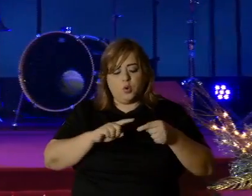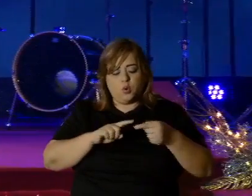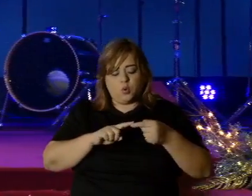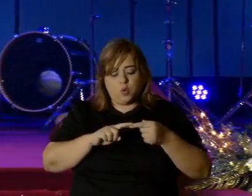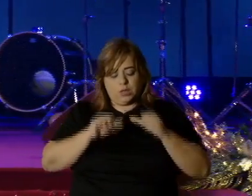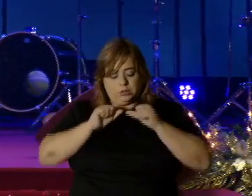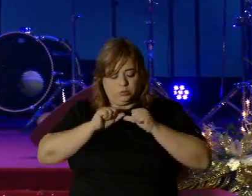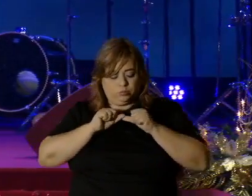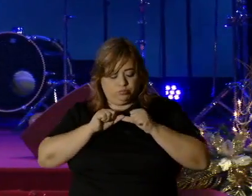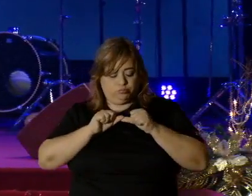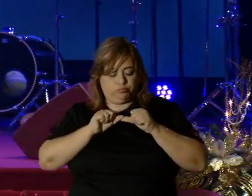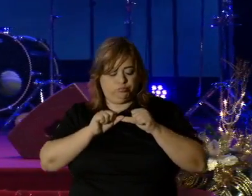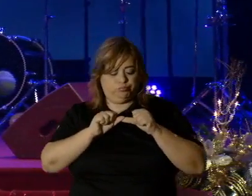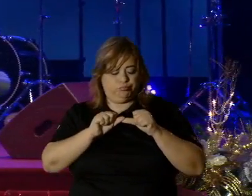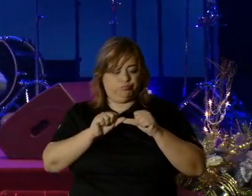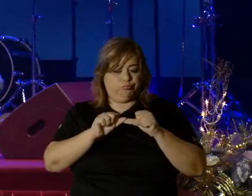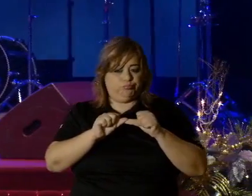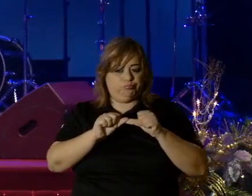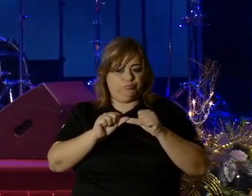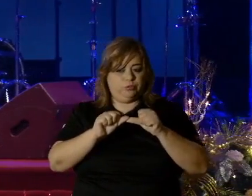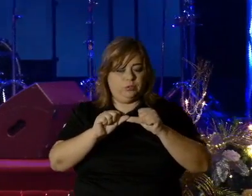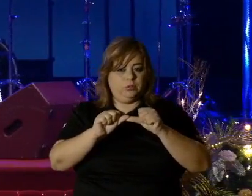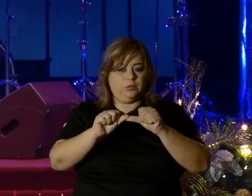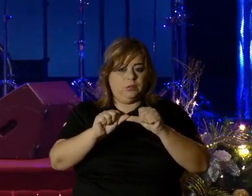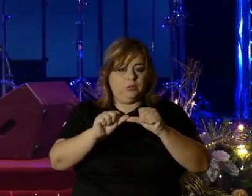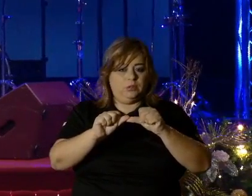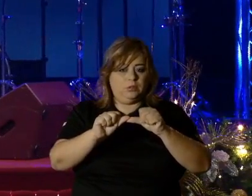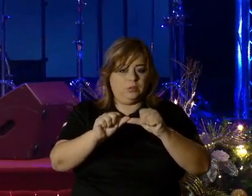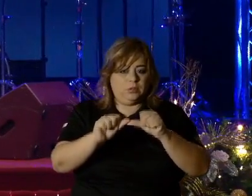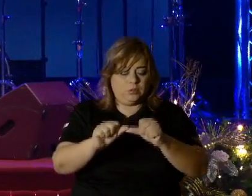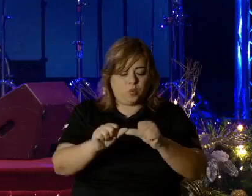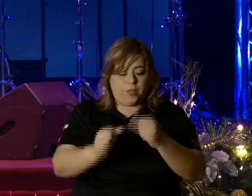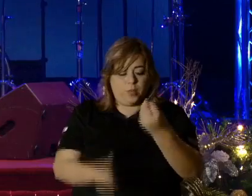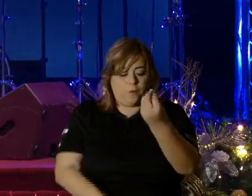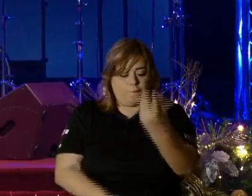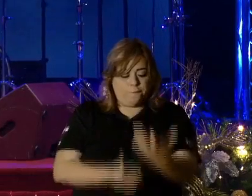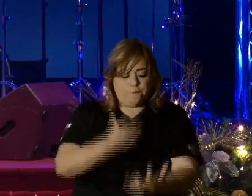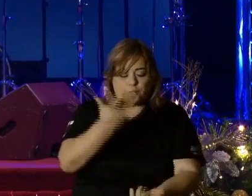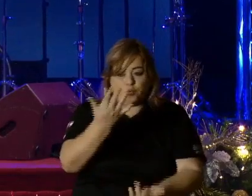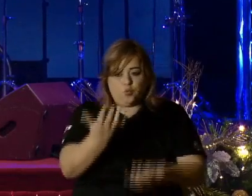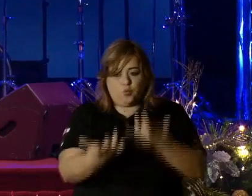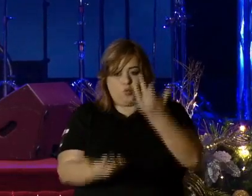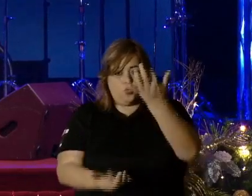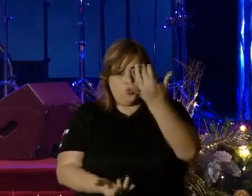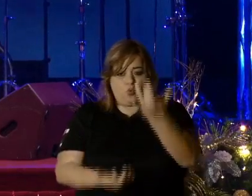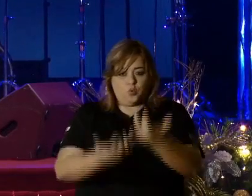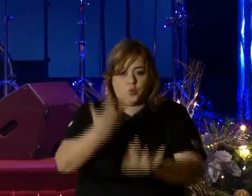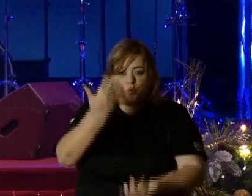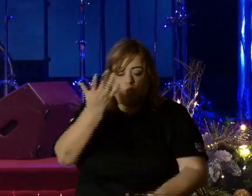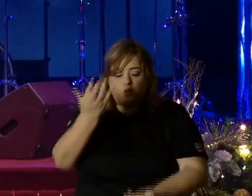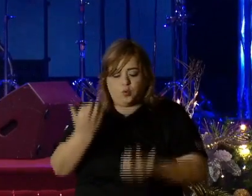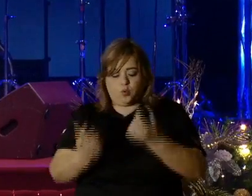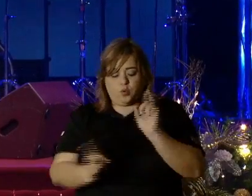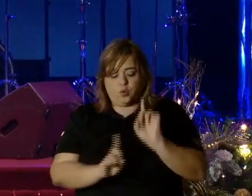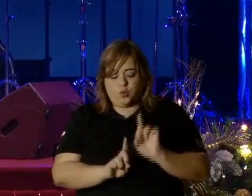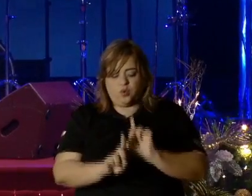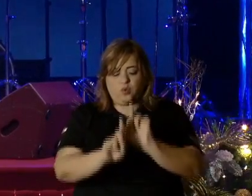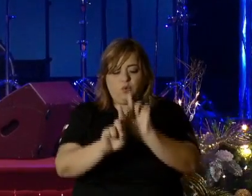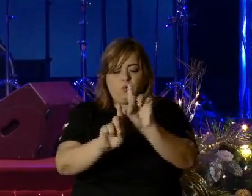ay, ay, que está buena la cosa. Cuando pases por el fuego, que voy a pasar por